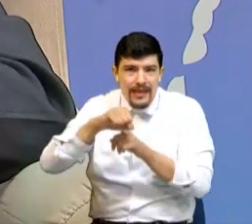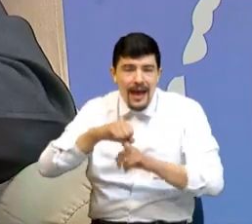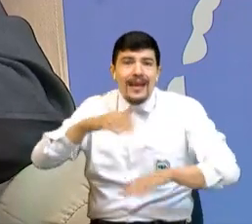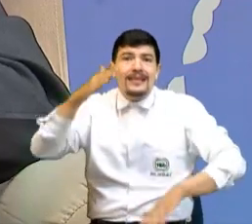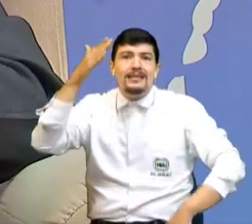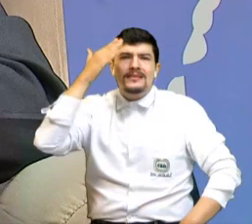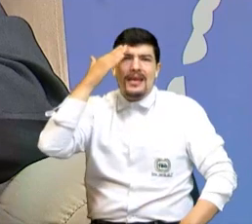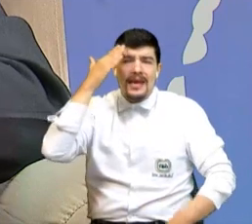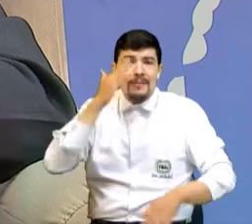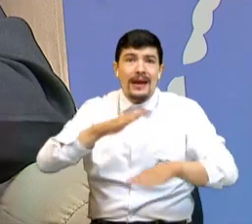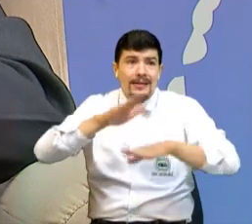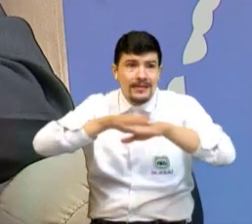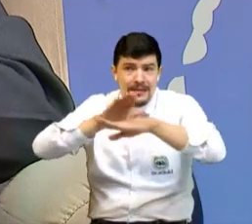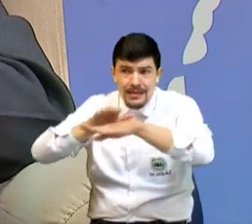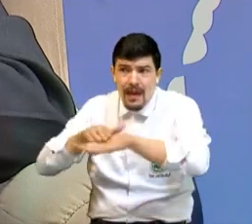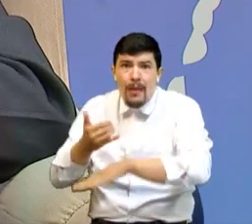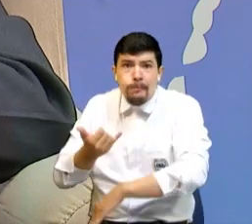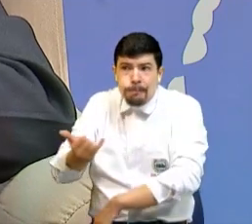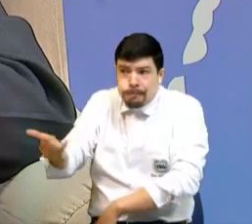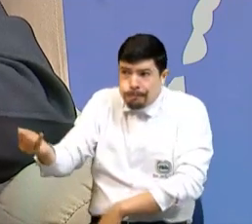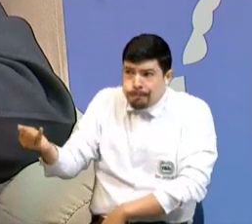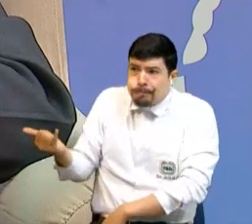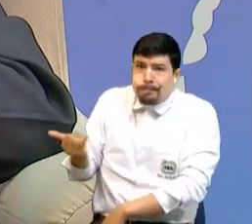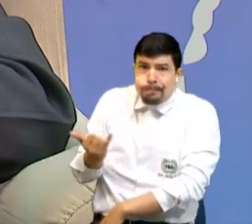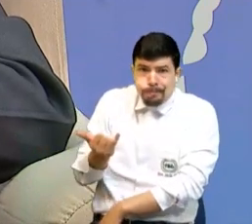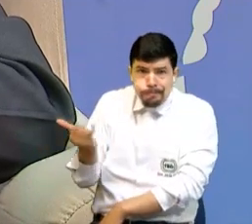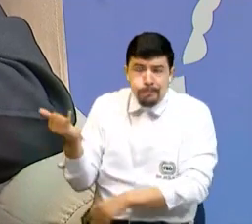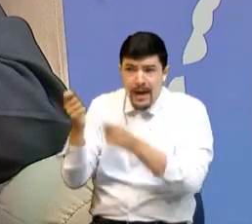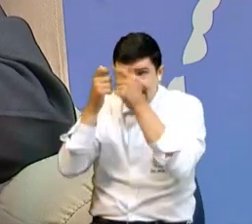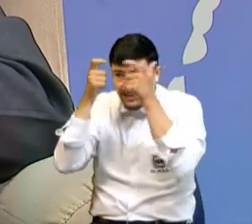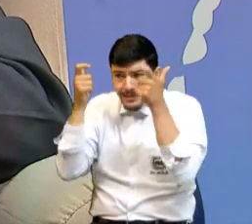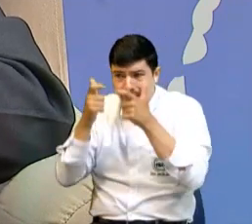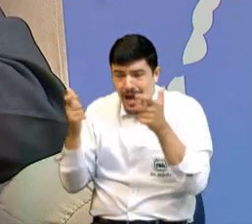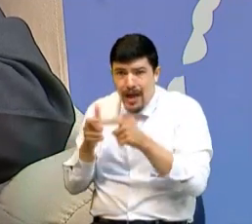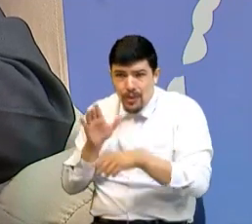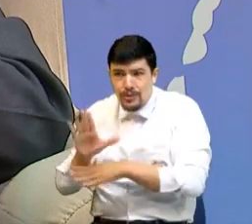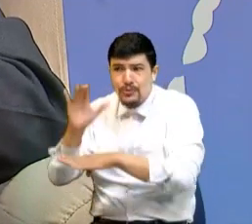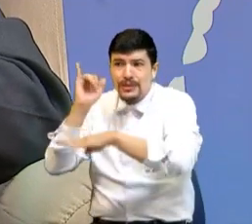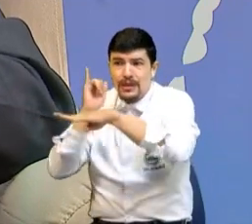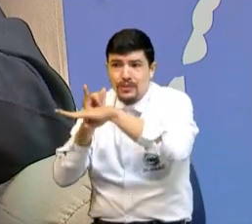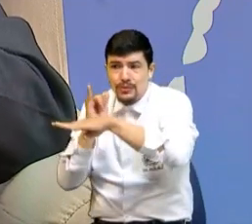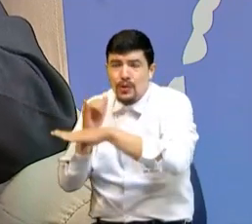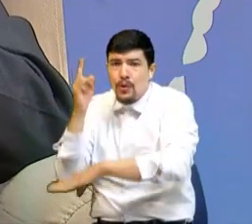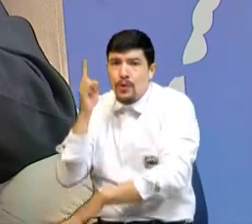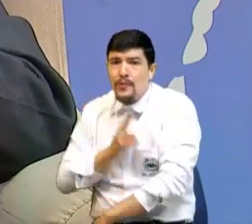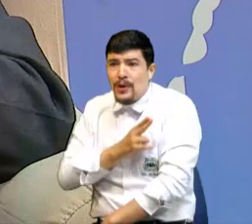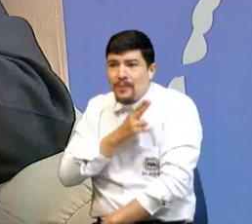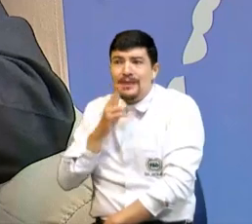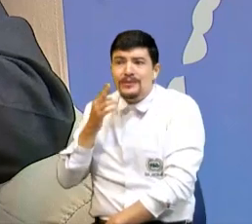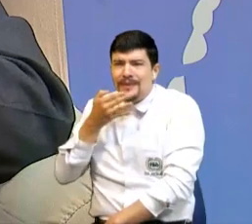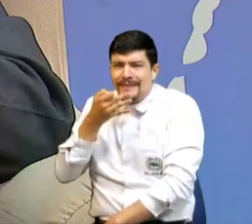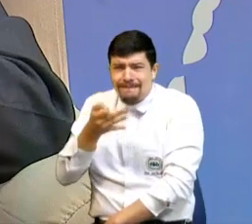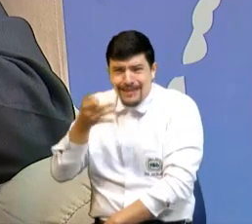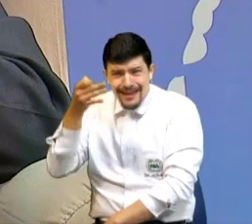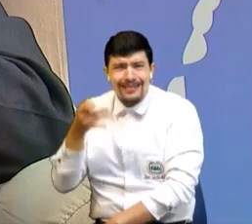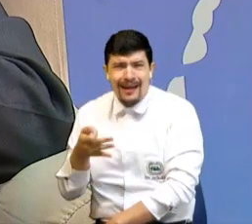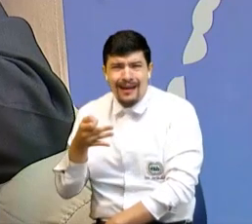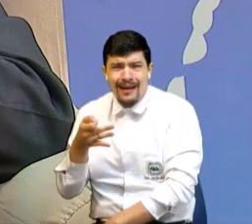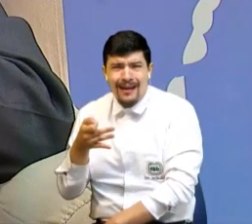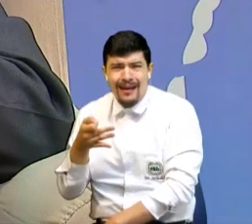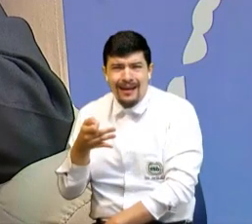advierta que existe por parte del Estado y sus instituciones un compromiso real